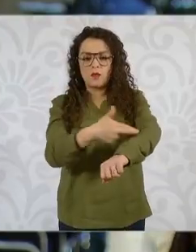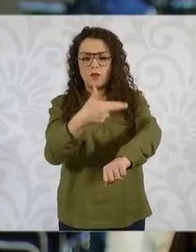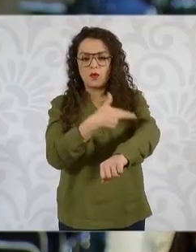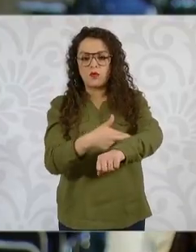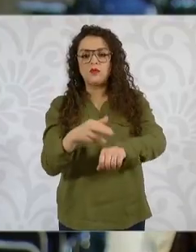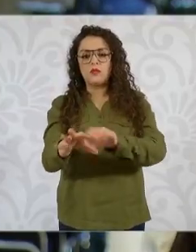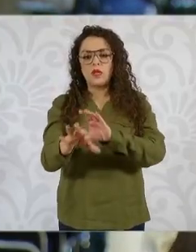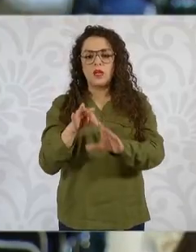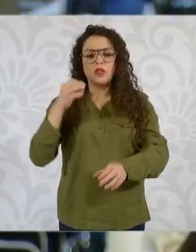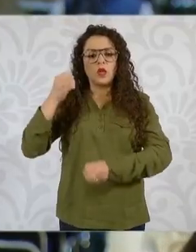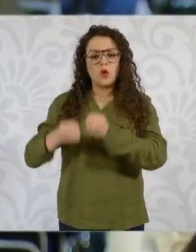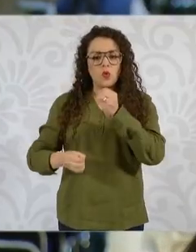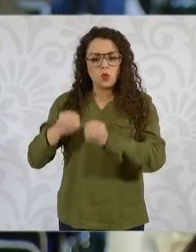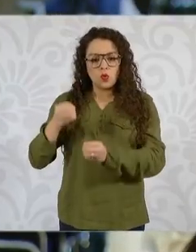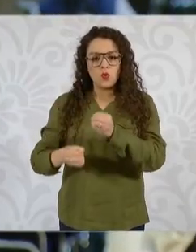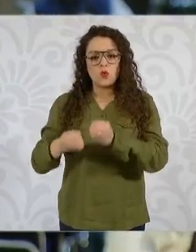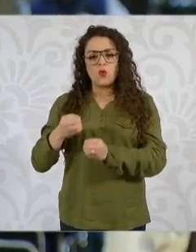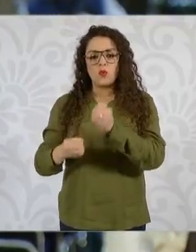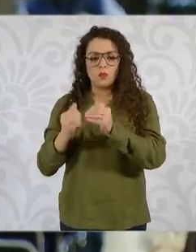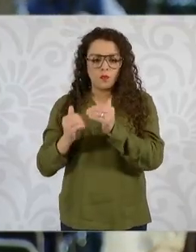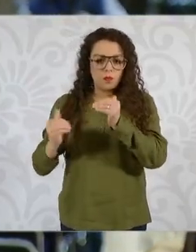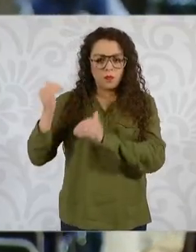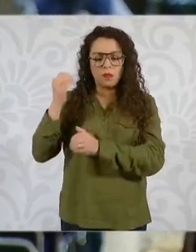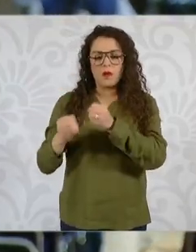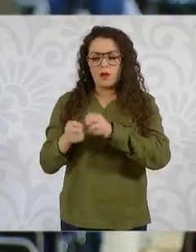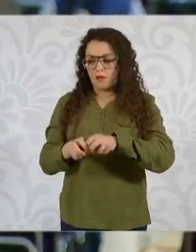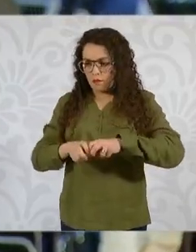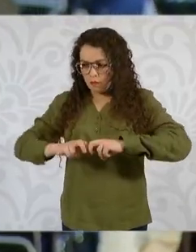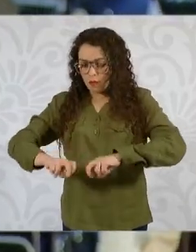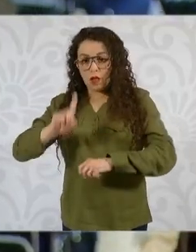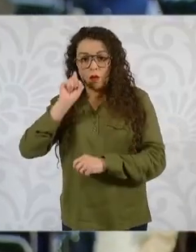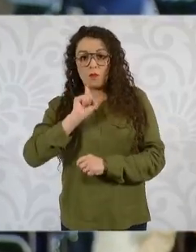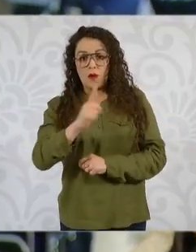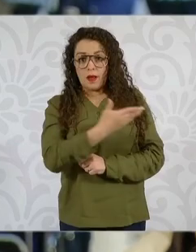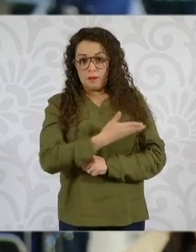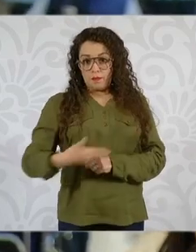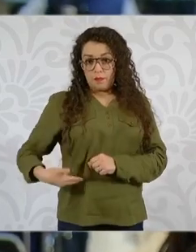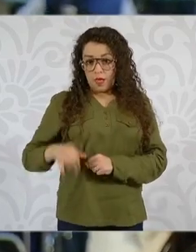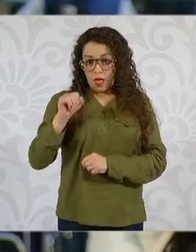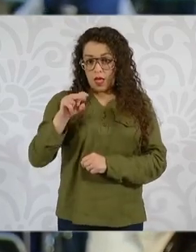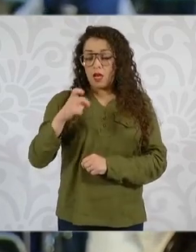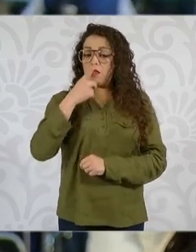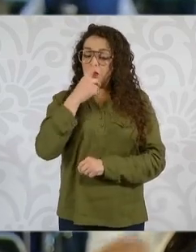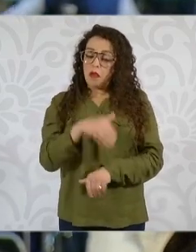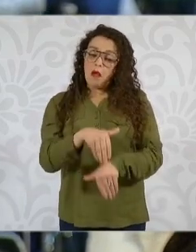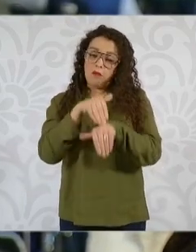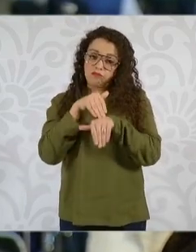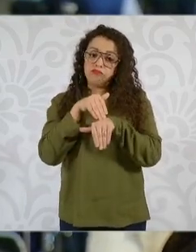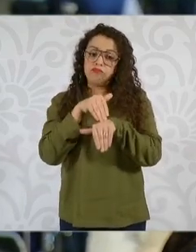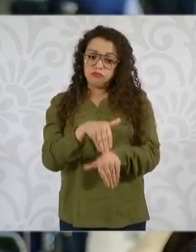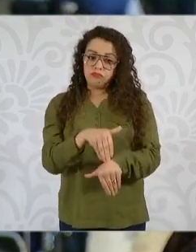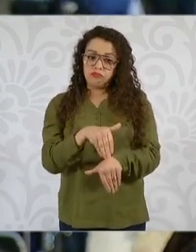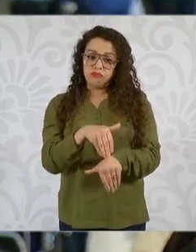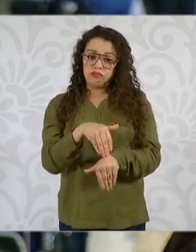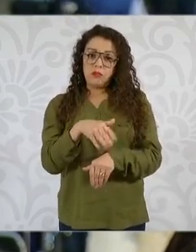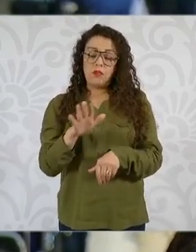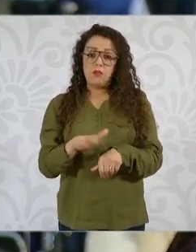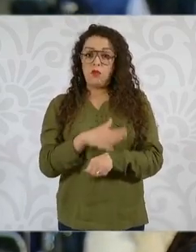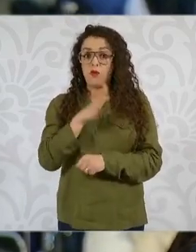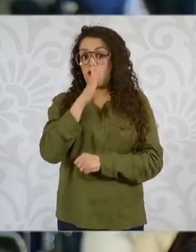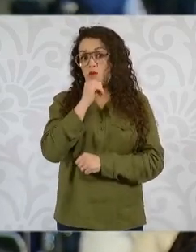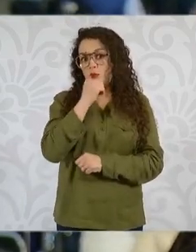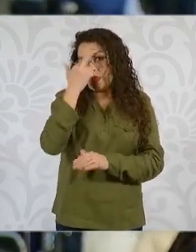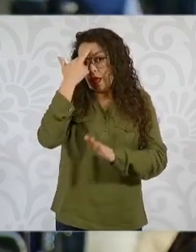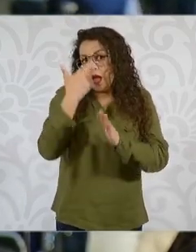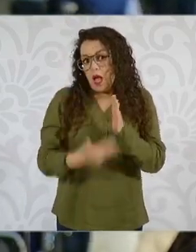ministros la presidenta del INE dijo que va a acatar las resoluciones para pues no desobedecer esto y que